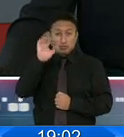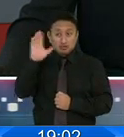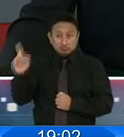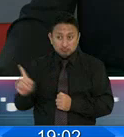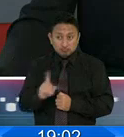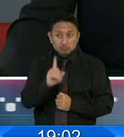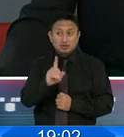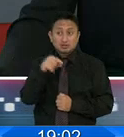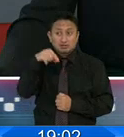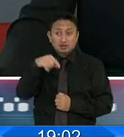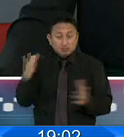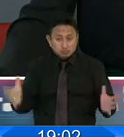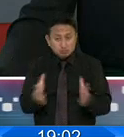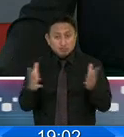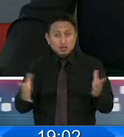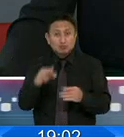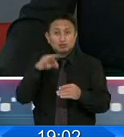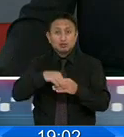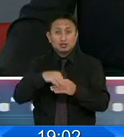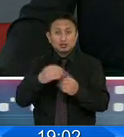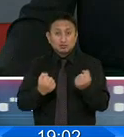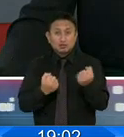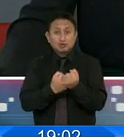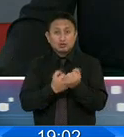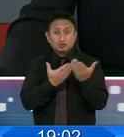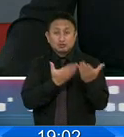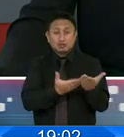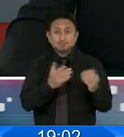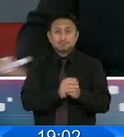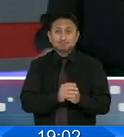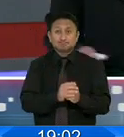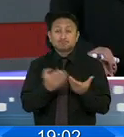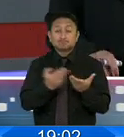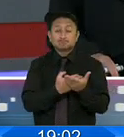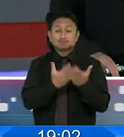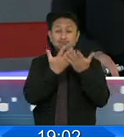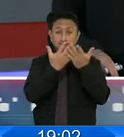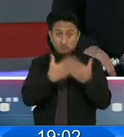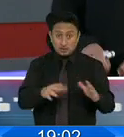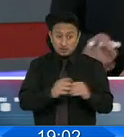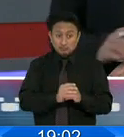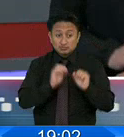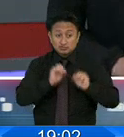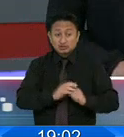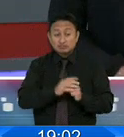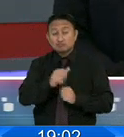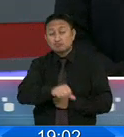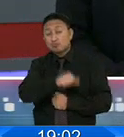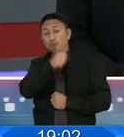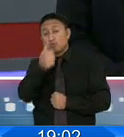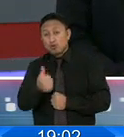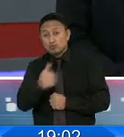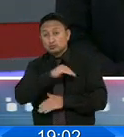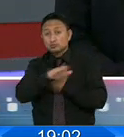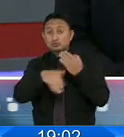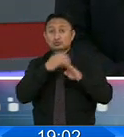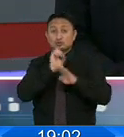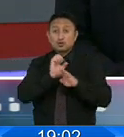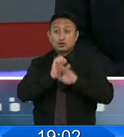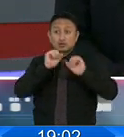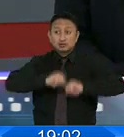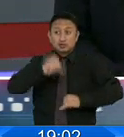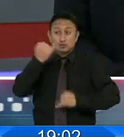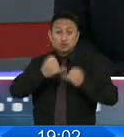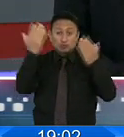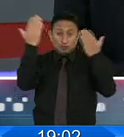a votar precisamente por esta lista. Una vez culminado este evento, que es parte de los otros eventos en todo el Ecuador de cierre de campaña,